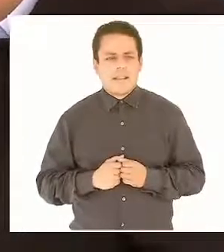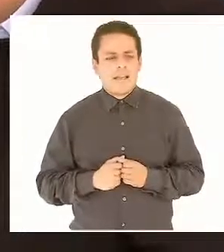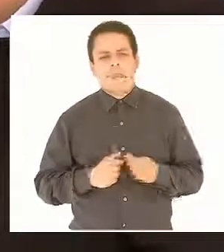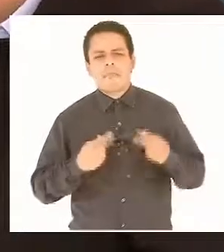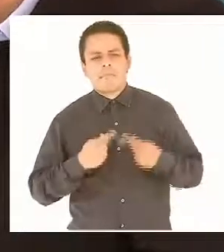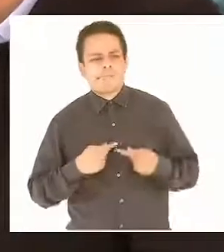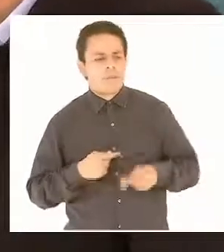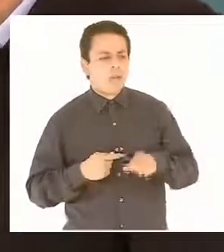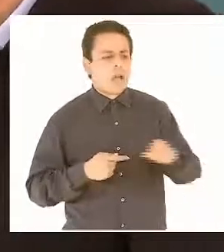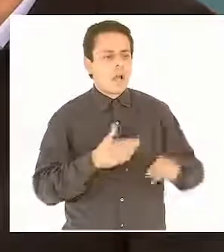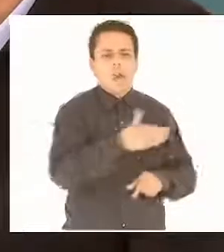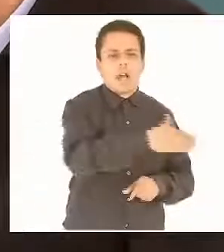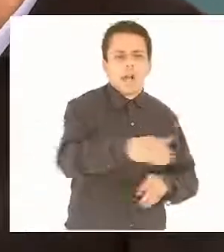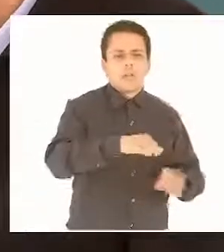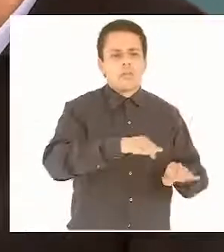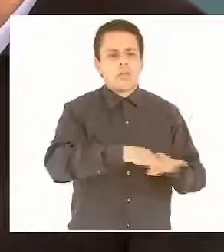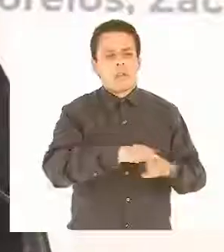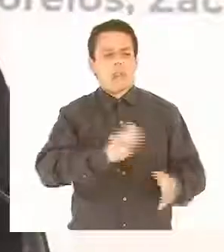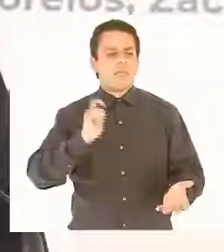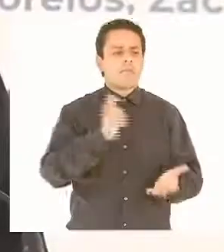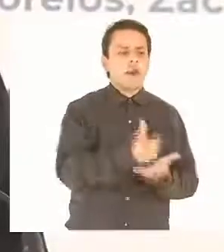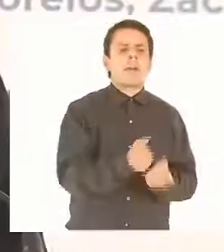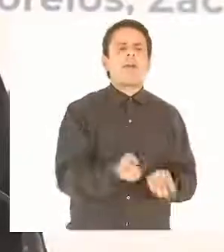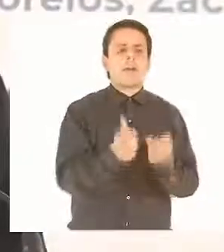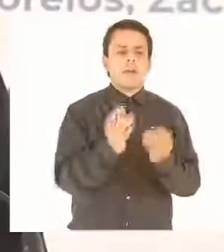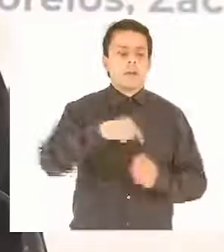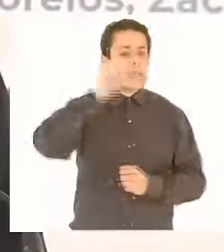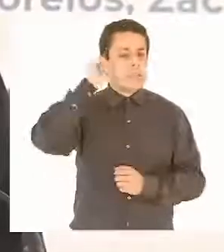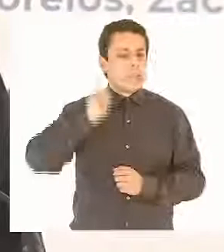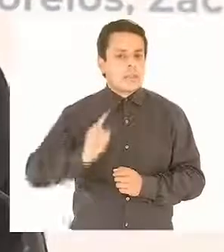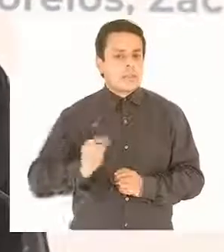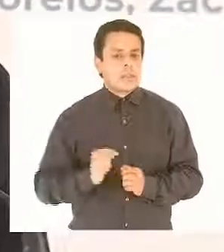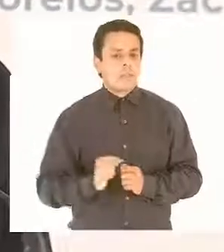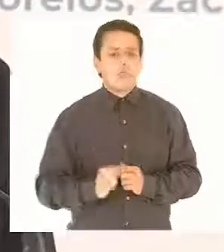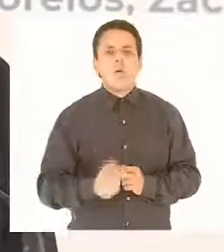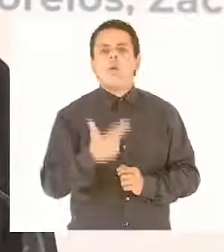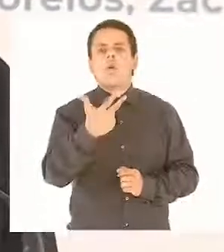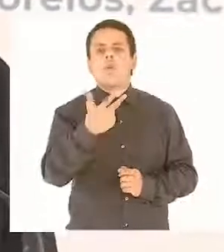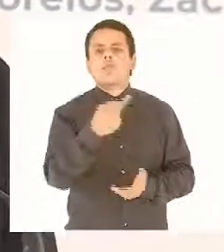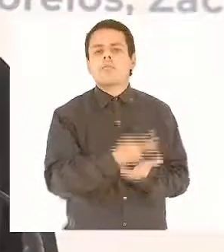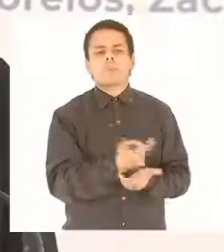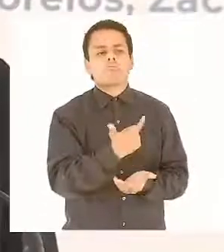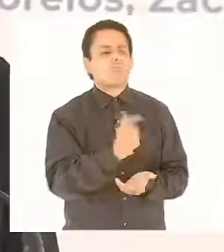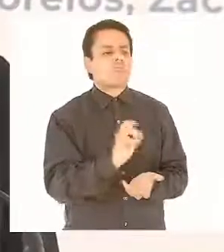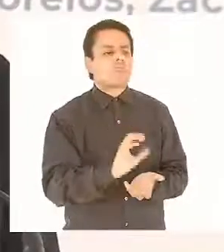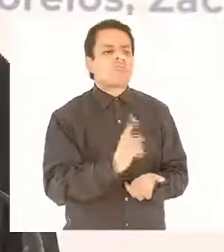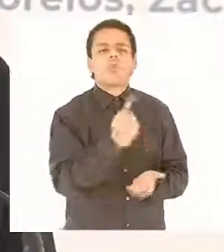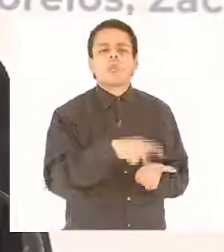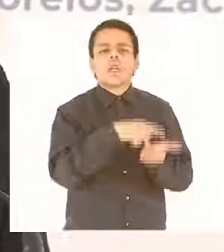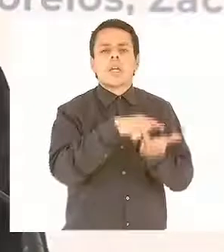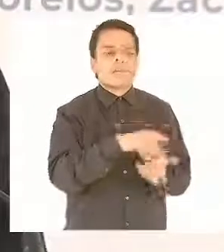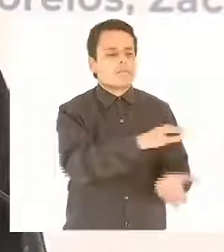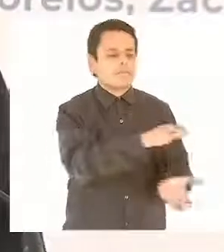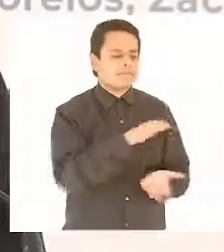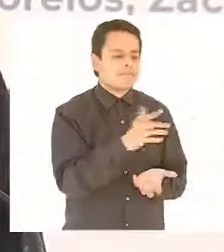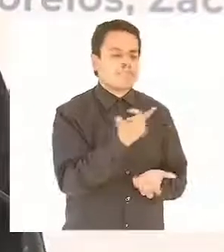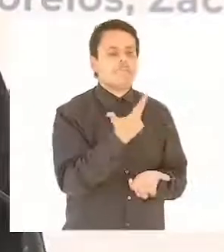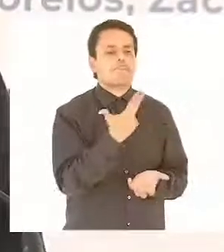pagaba al productor en Zacatecas a 8 pesos el kilo.